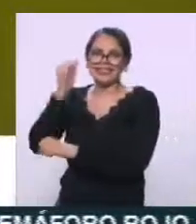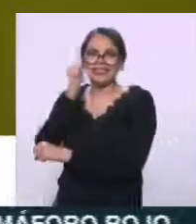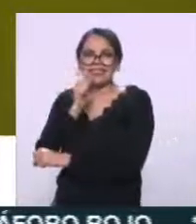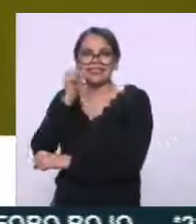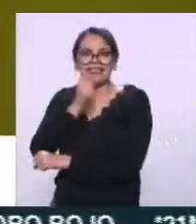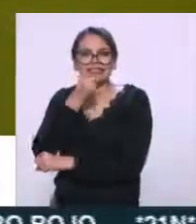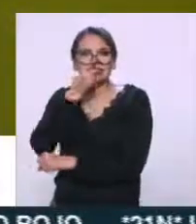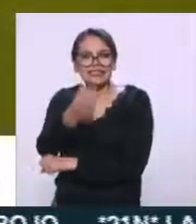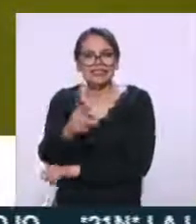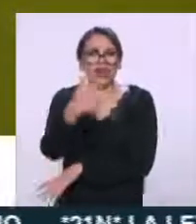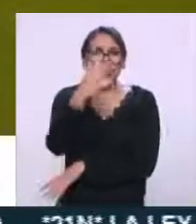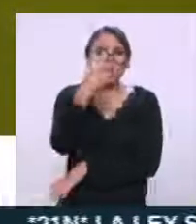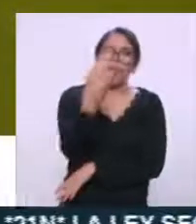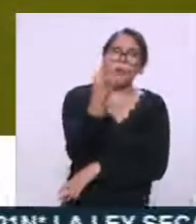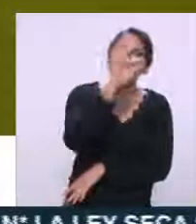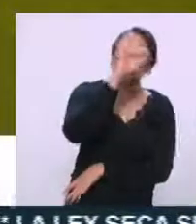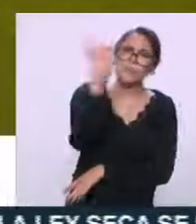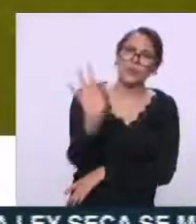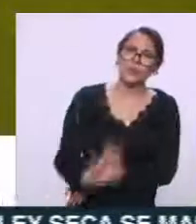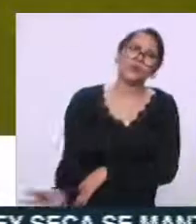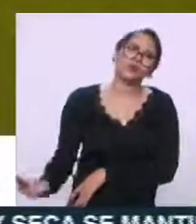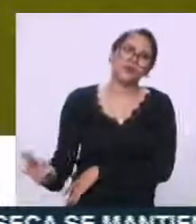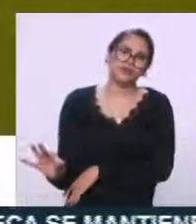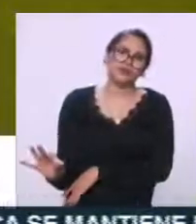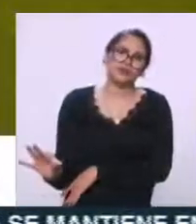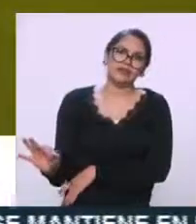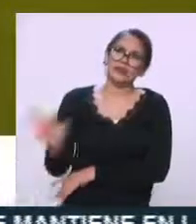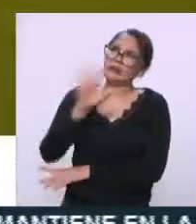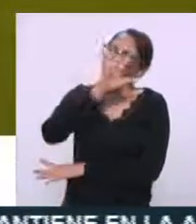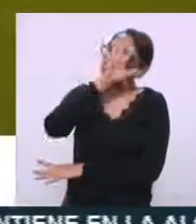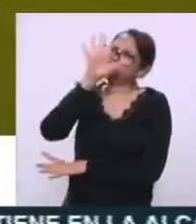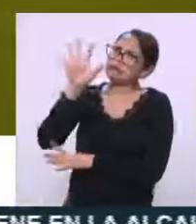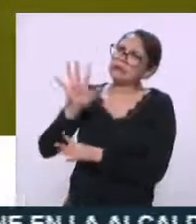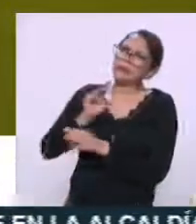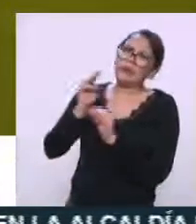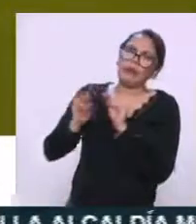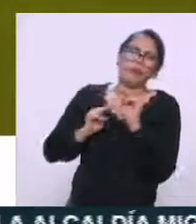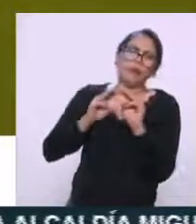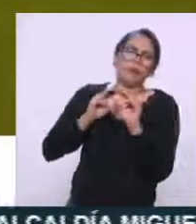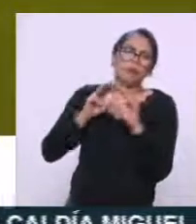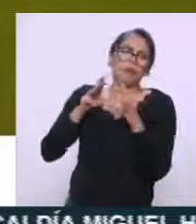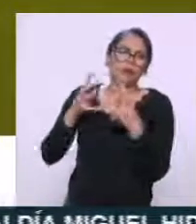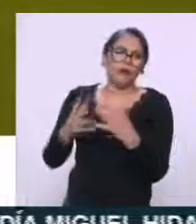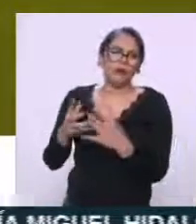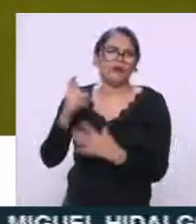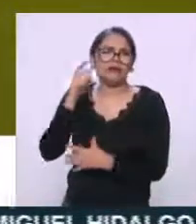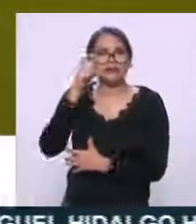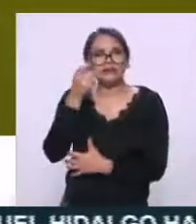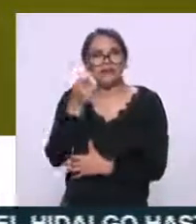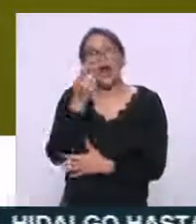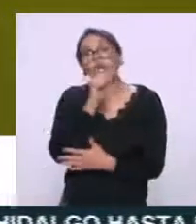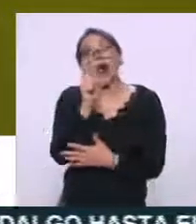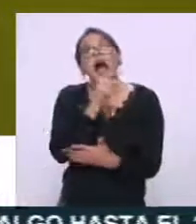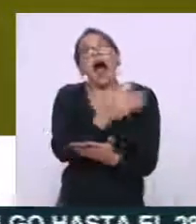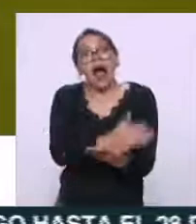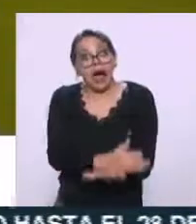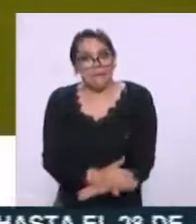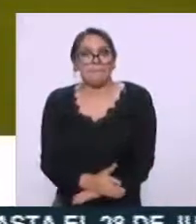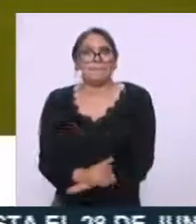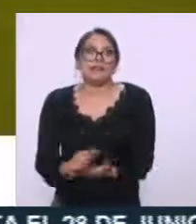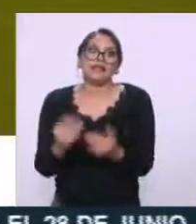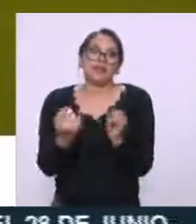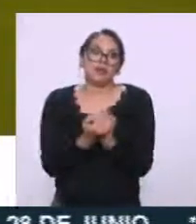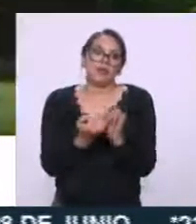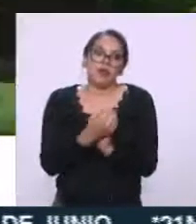ostentando más del 40% de la riqueza mundial, visto globalmente, sino que ahora tenemos